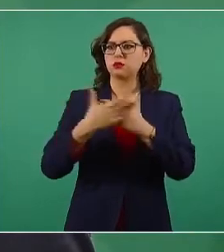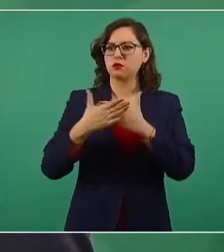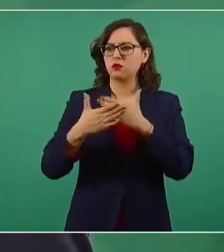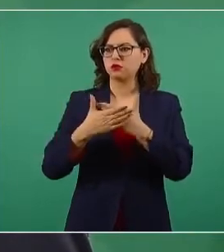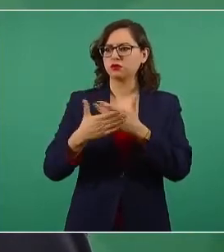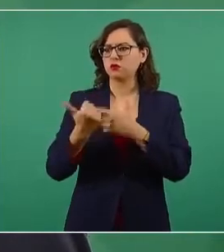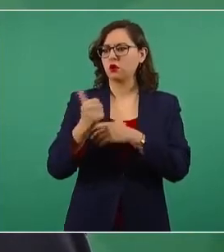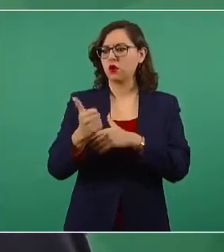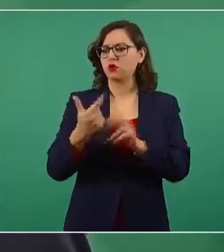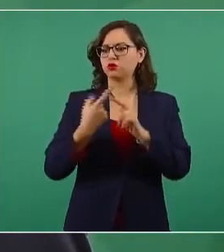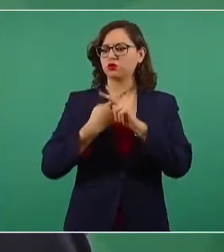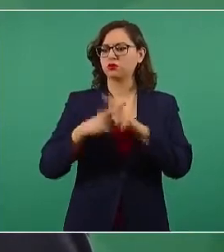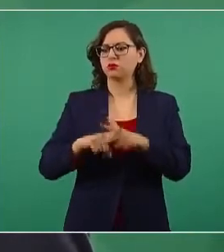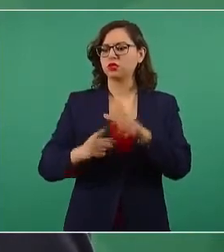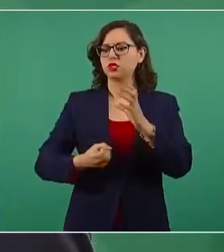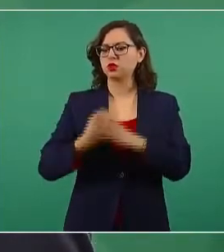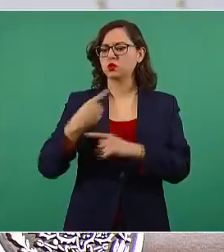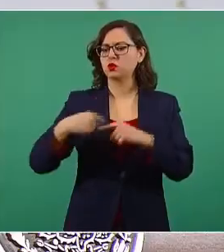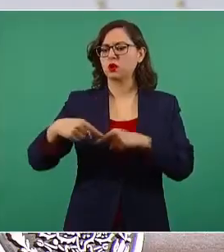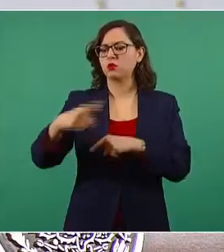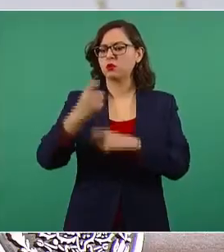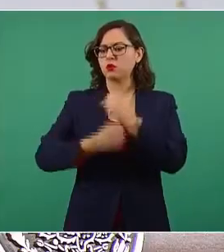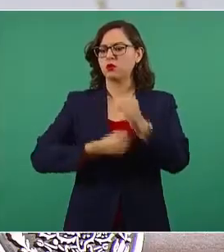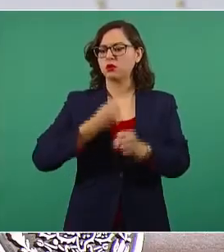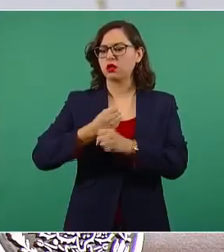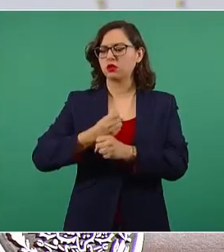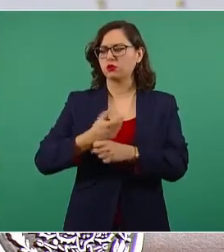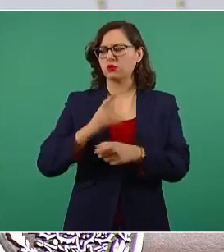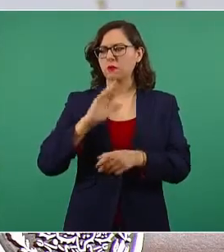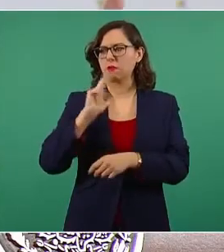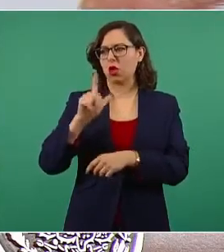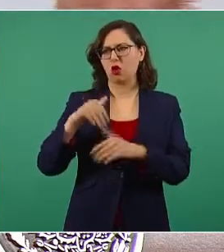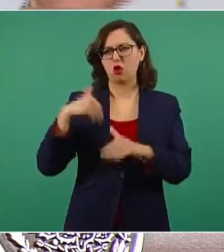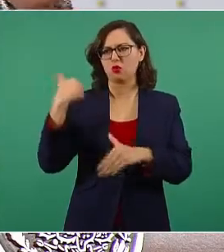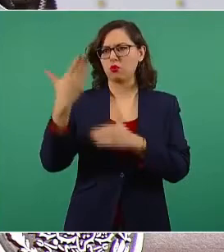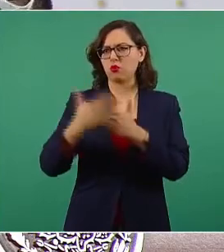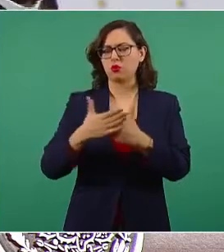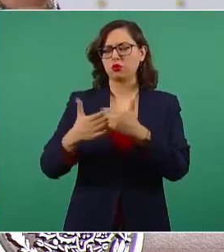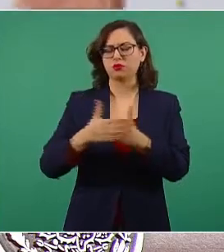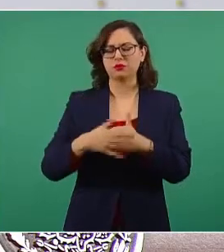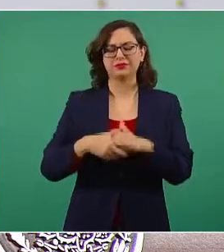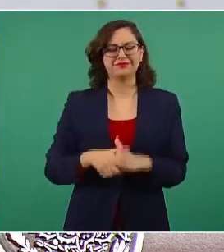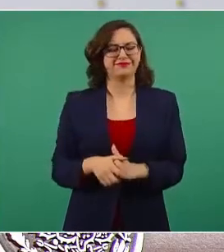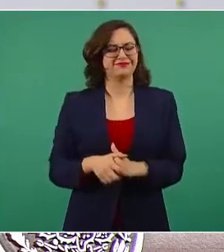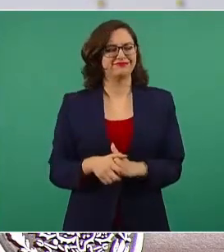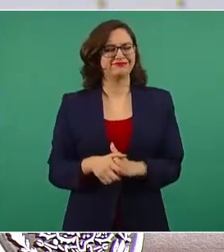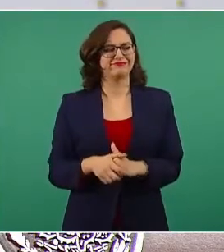inicie el nuevo ciclo escolar. Pero imagínense cuánto tiempo